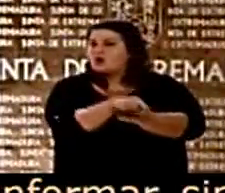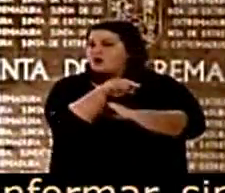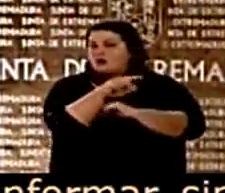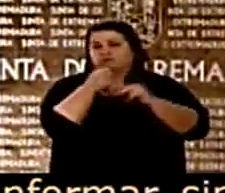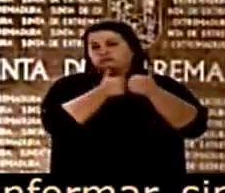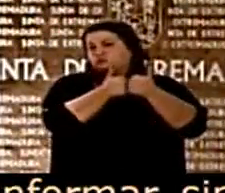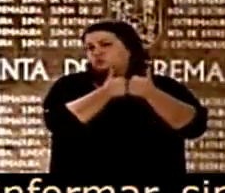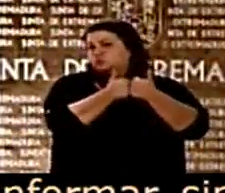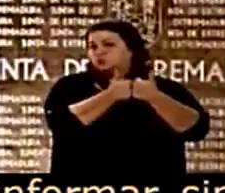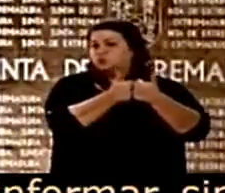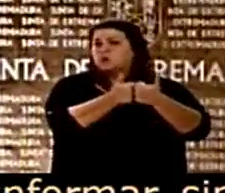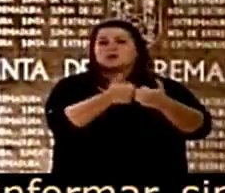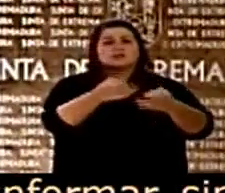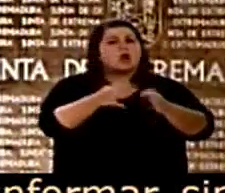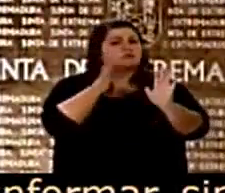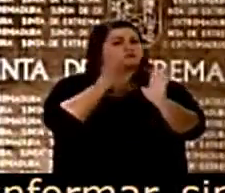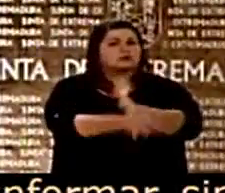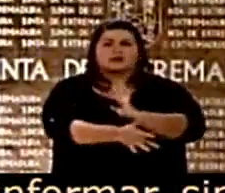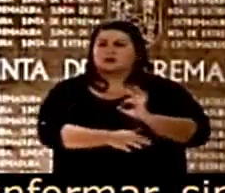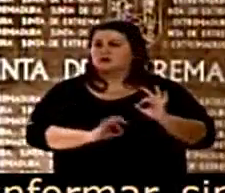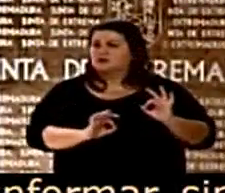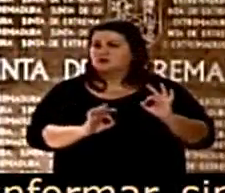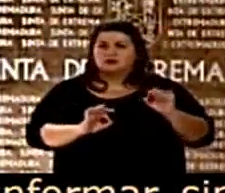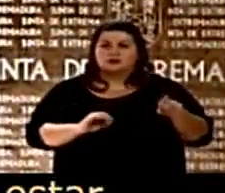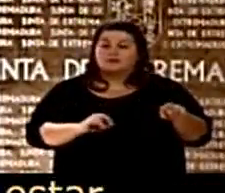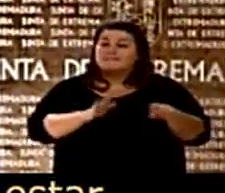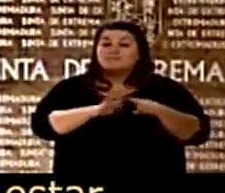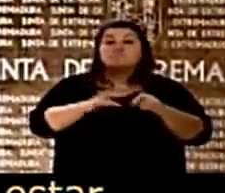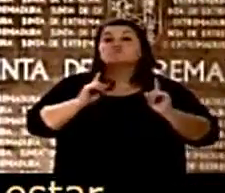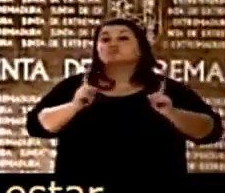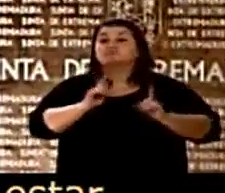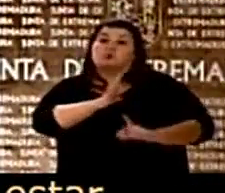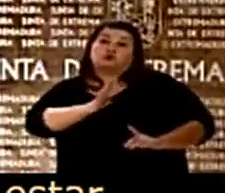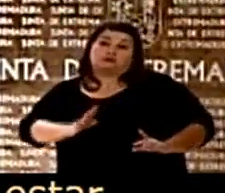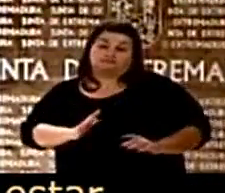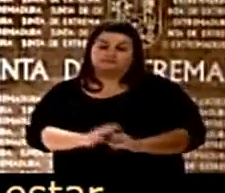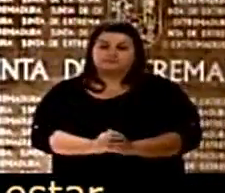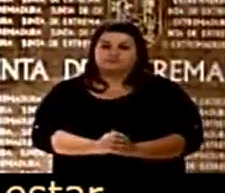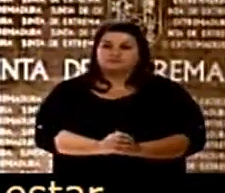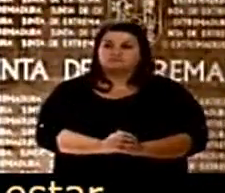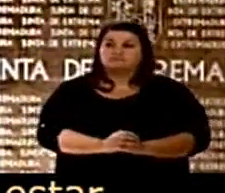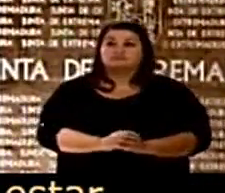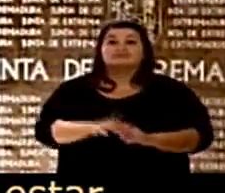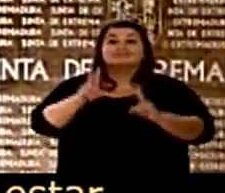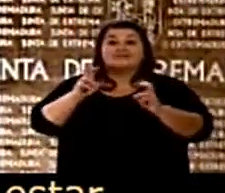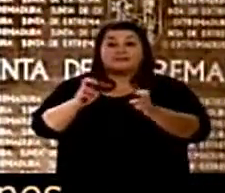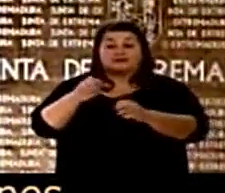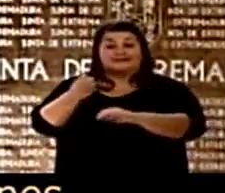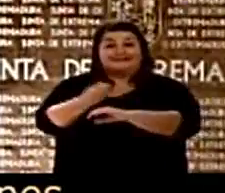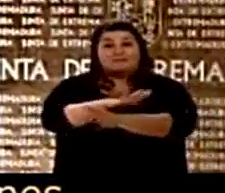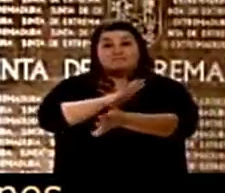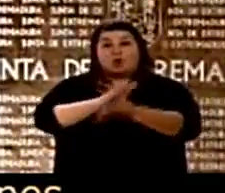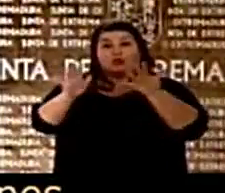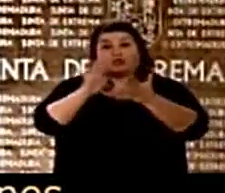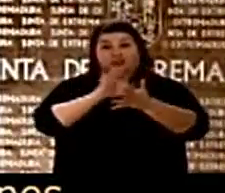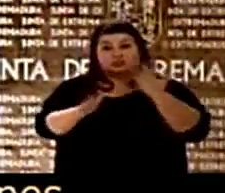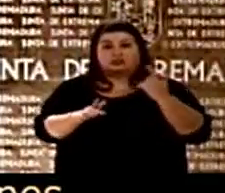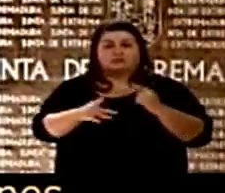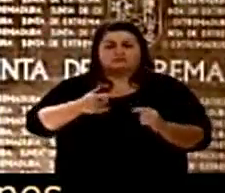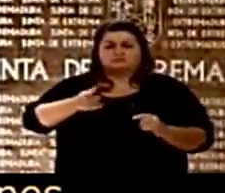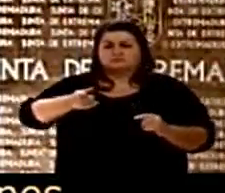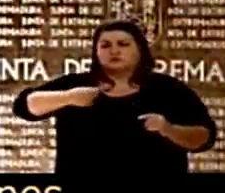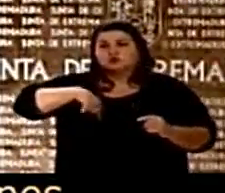un seguimiento de todas estas previsiones. Y en alta velocidad, como decía,